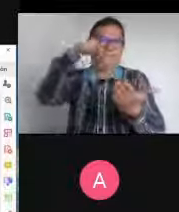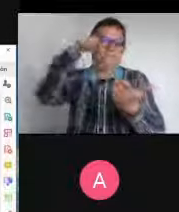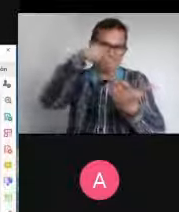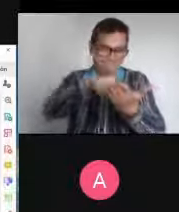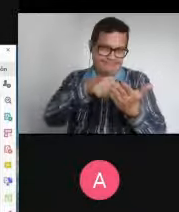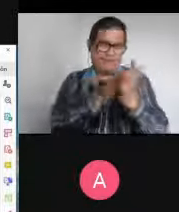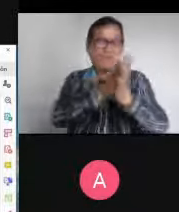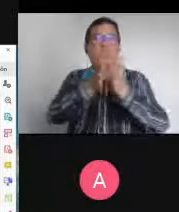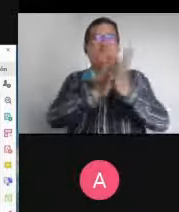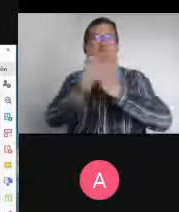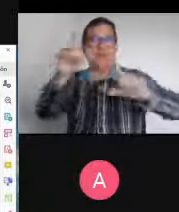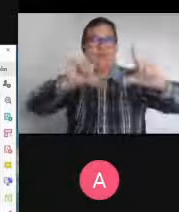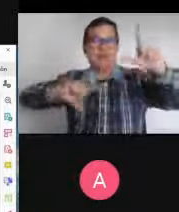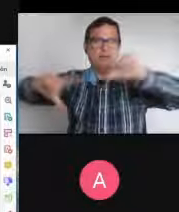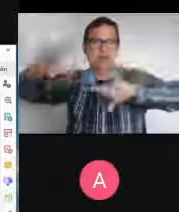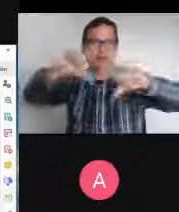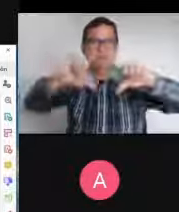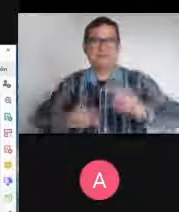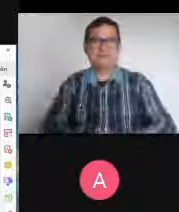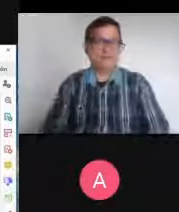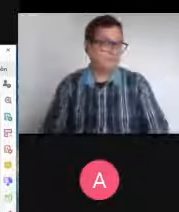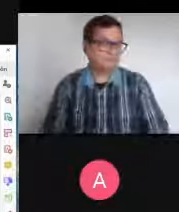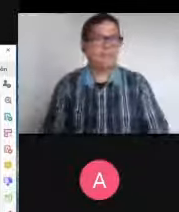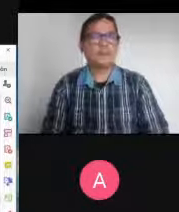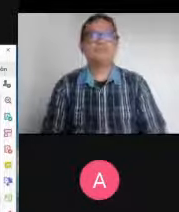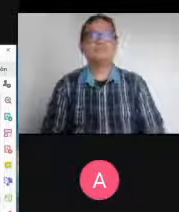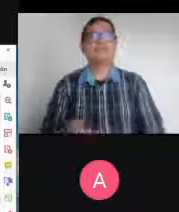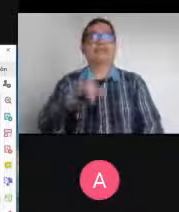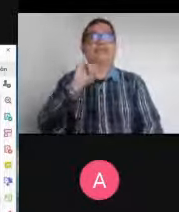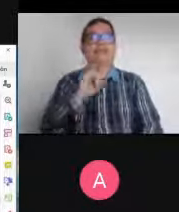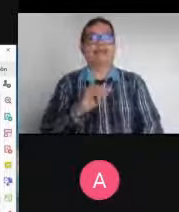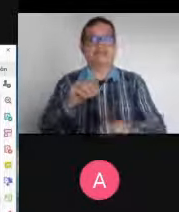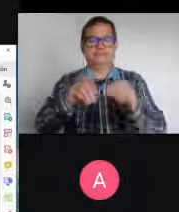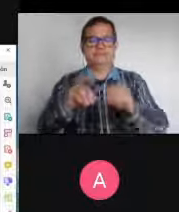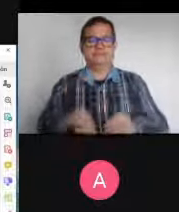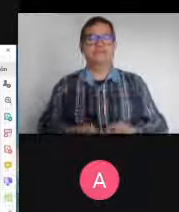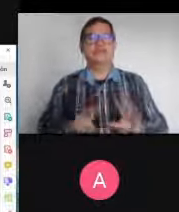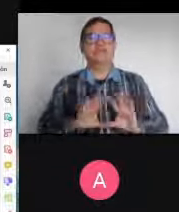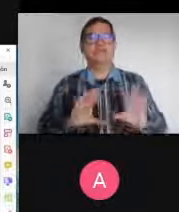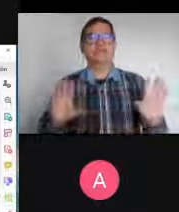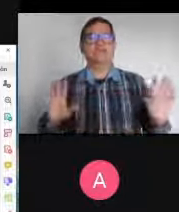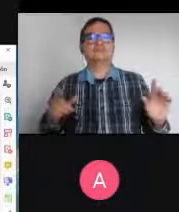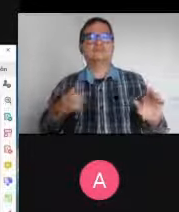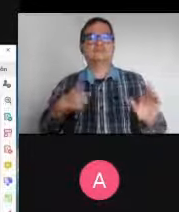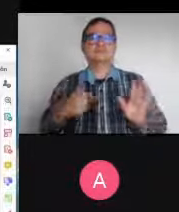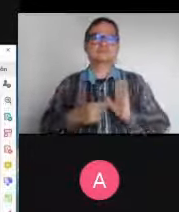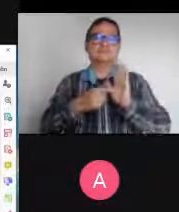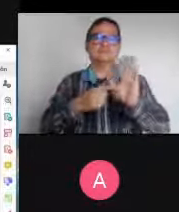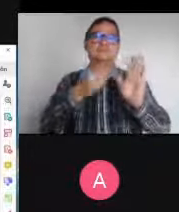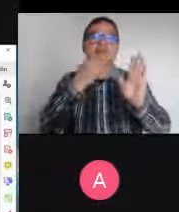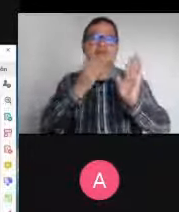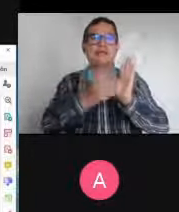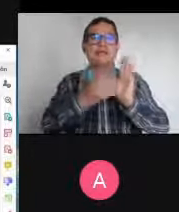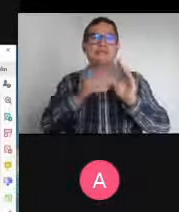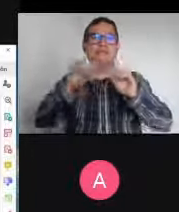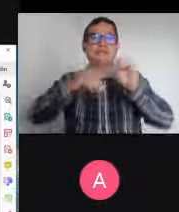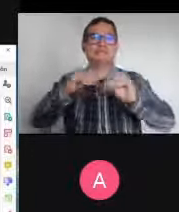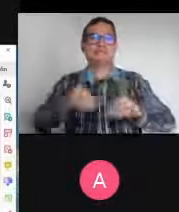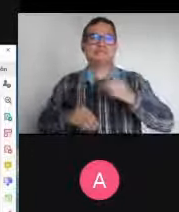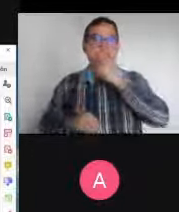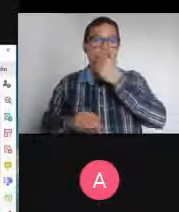en su informe de laboratorio. Bueno, ese es el montaje. Bueno, aquí yo ya les tengo pues un ejemplo del montaje